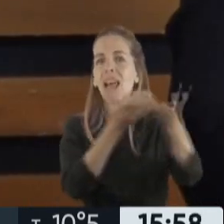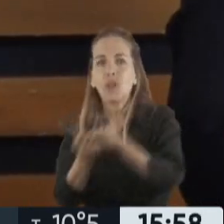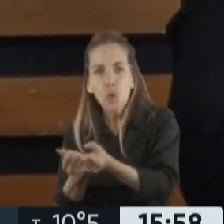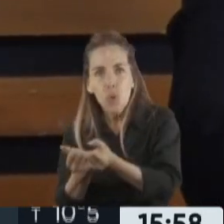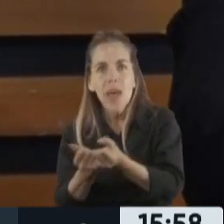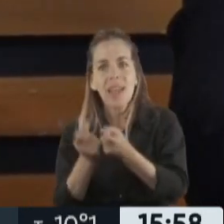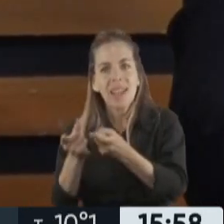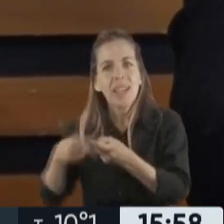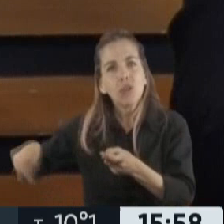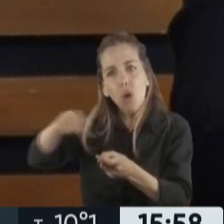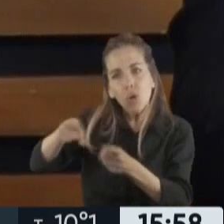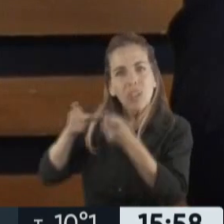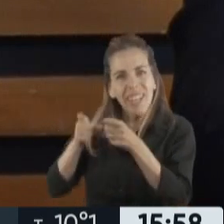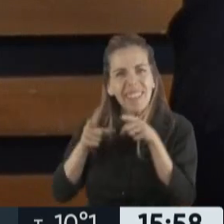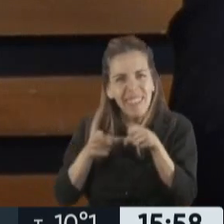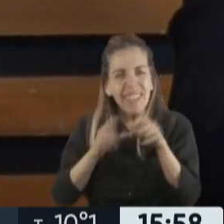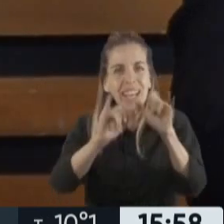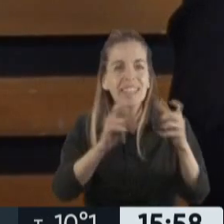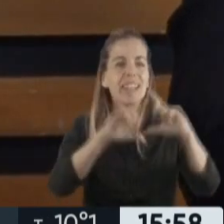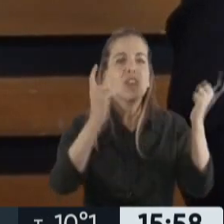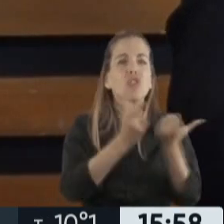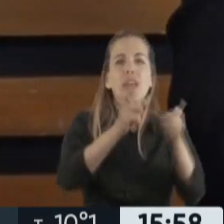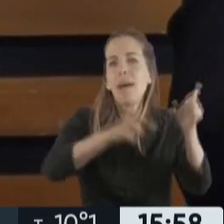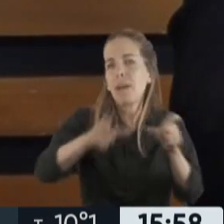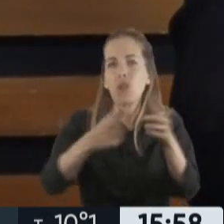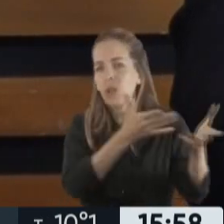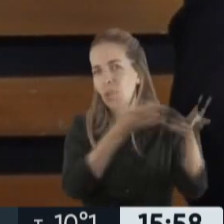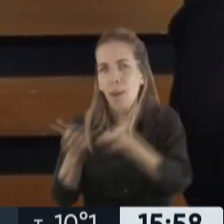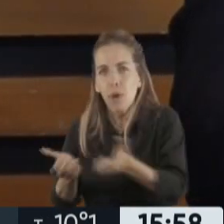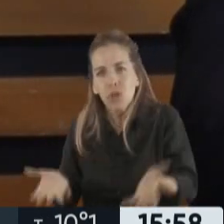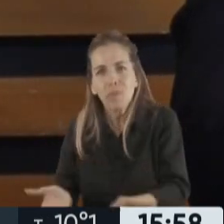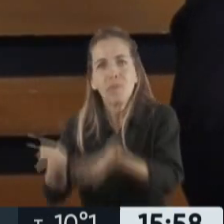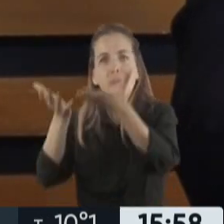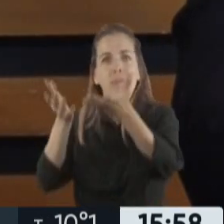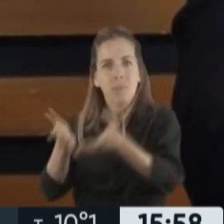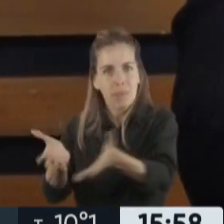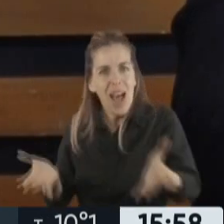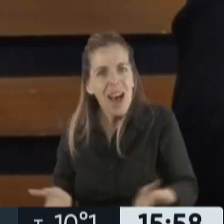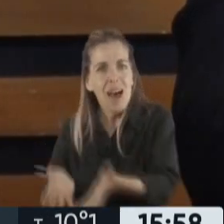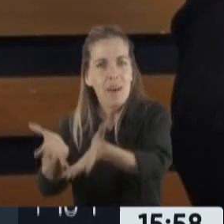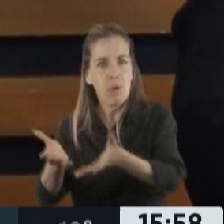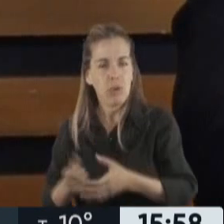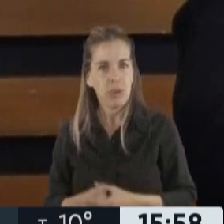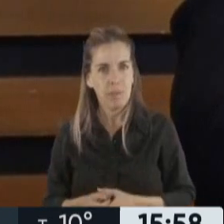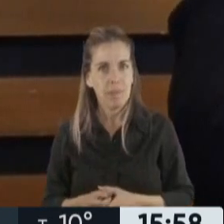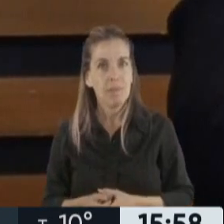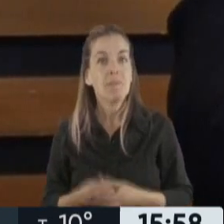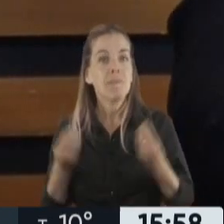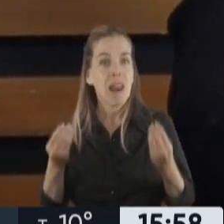que necesita que la sociedad la impulse, que necesita que la sociedad la haga crecer. ¿Para